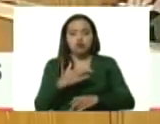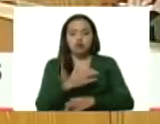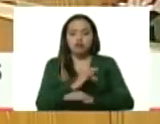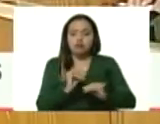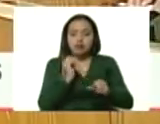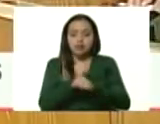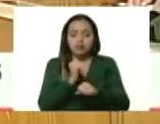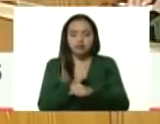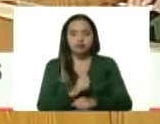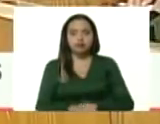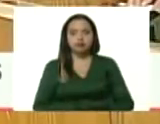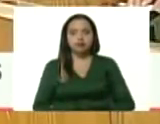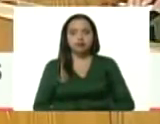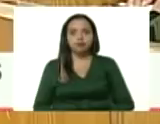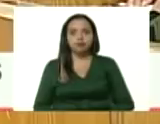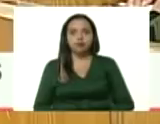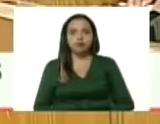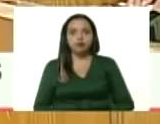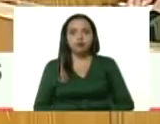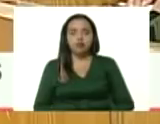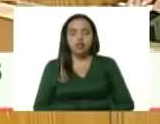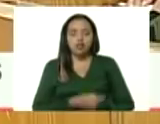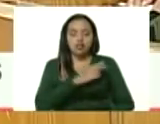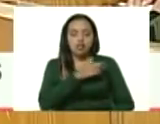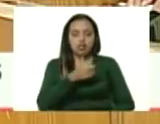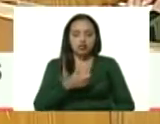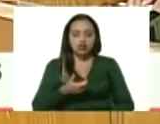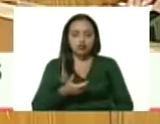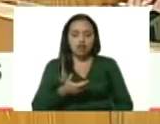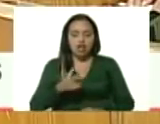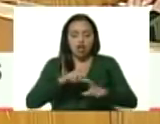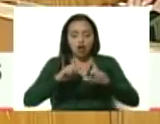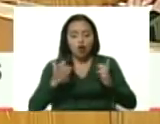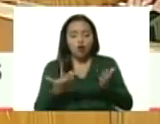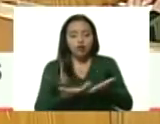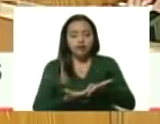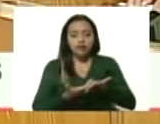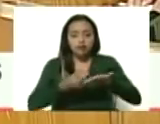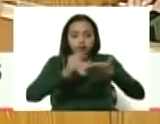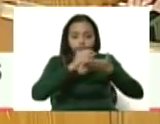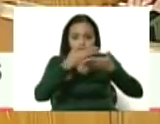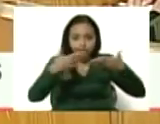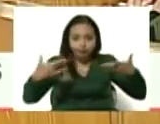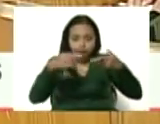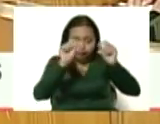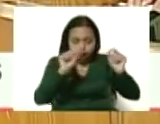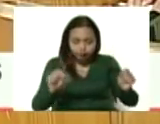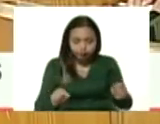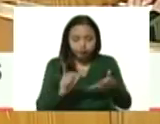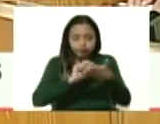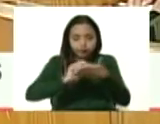El director conjunto de geografía y cartografía, Ricardo Aarón Negrón Rivas.